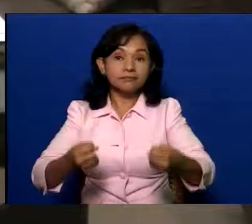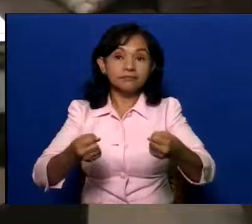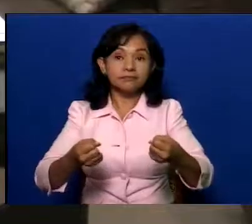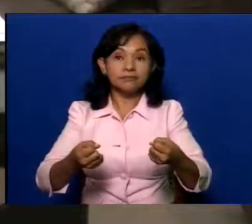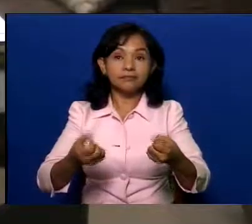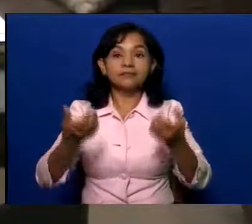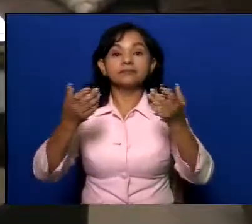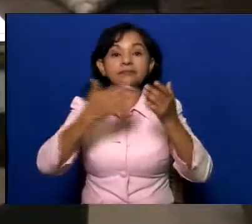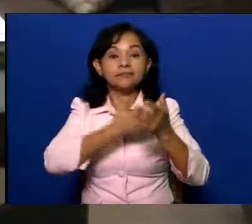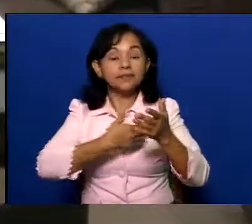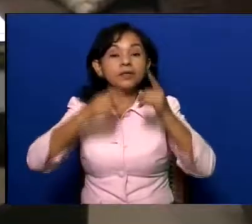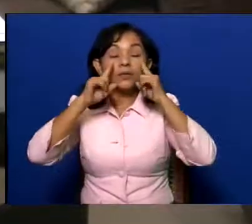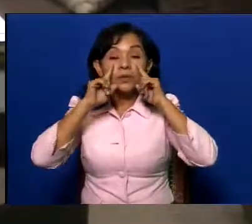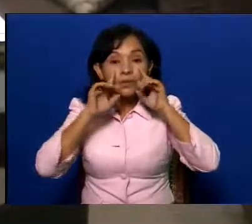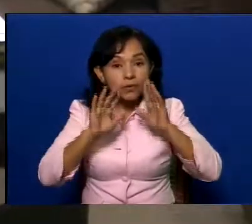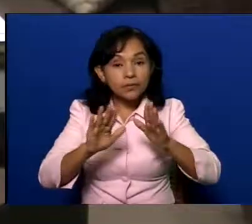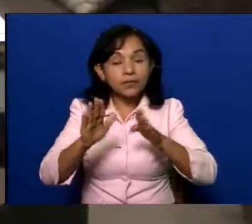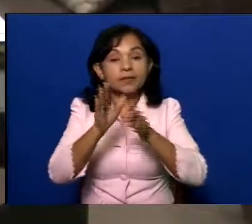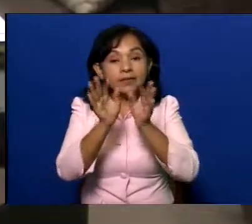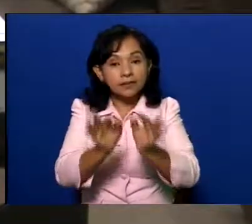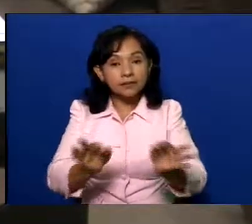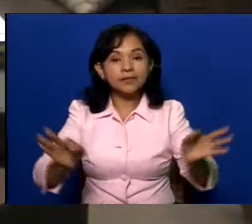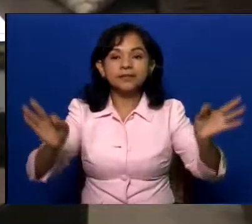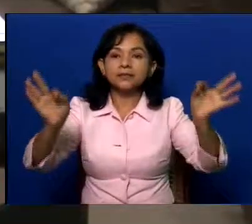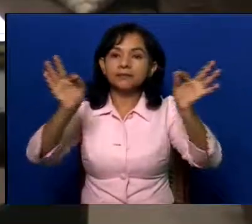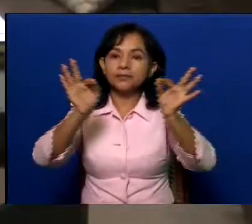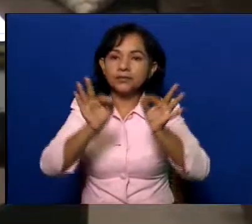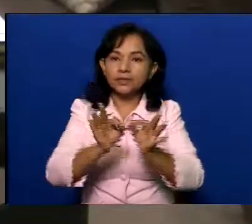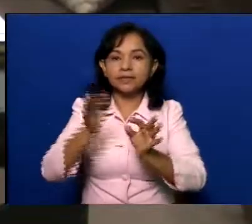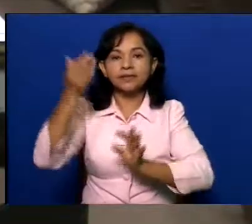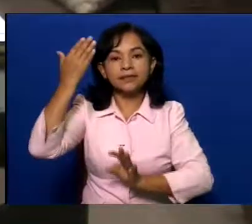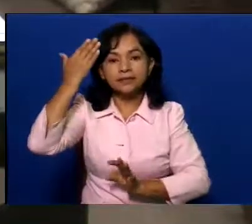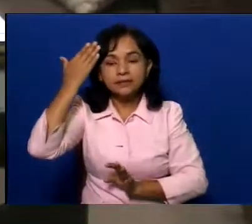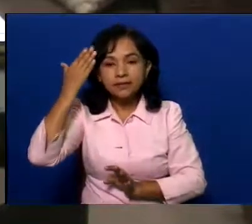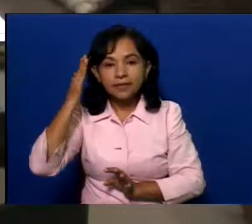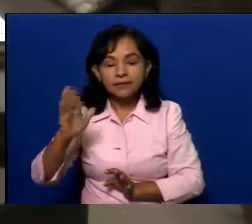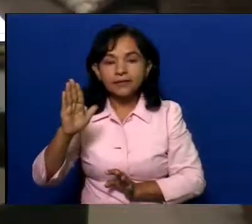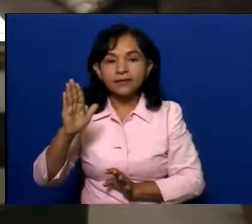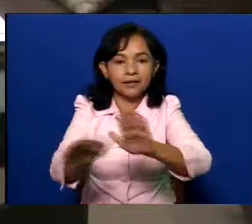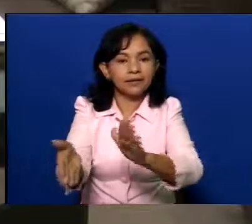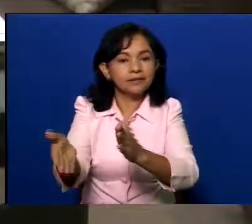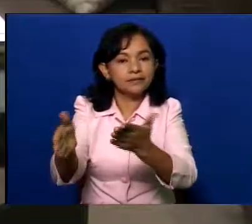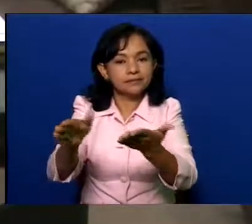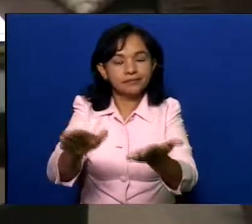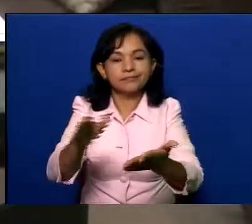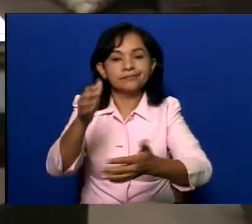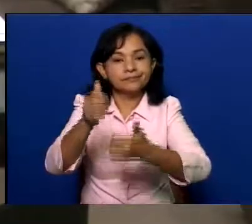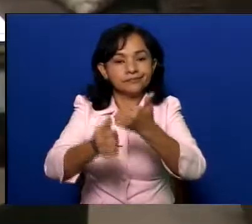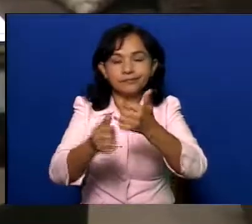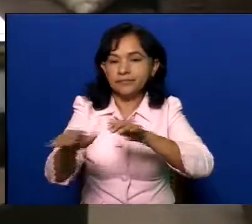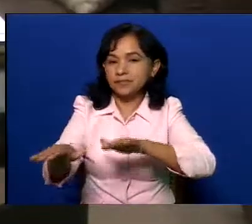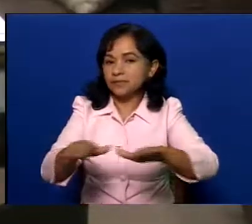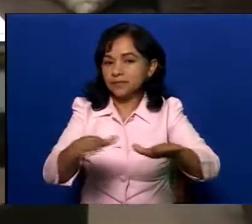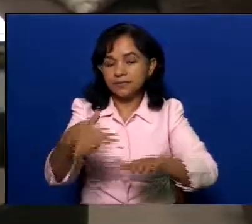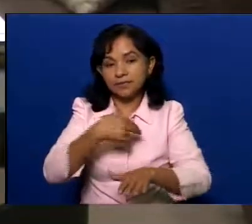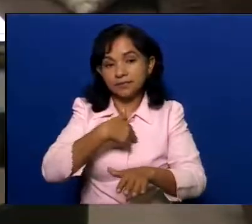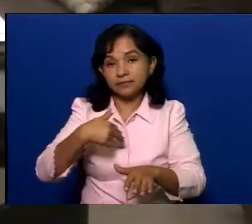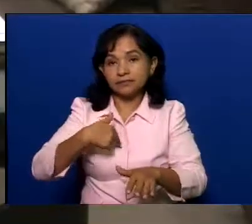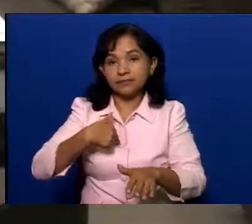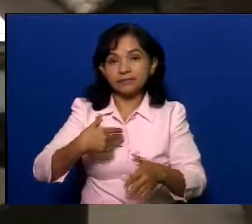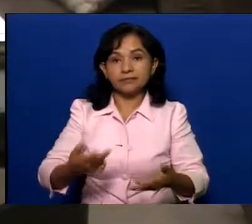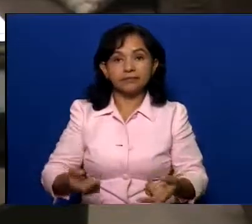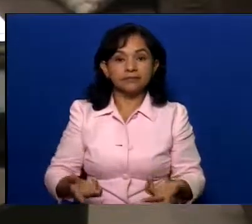precisamente eso, pues por eso la invitación de algunos programas que tiene el Ministerio de Salud está dirigido a la